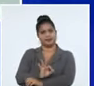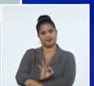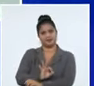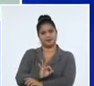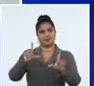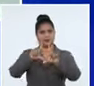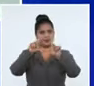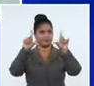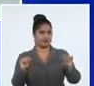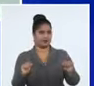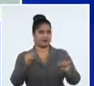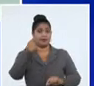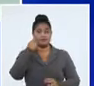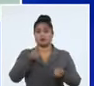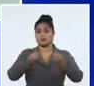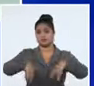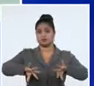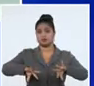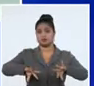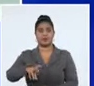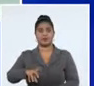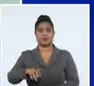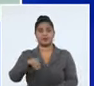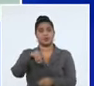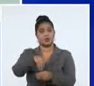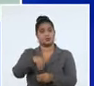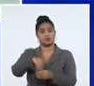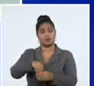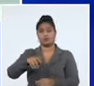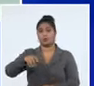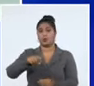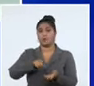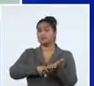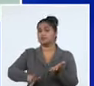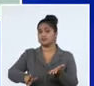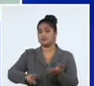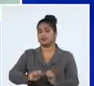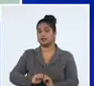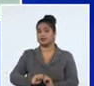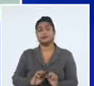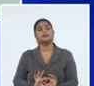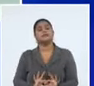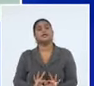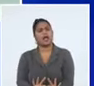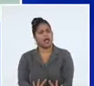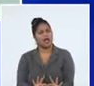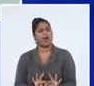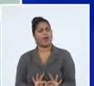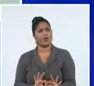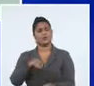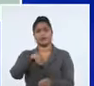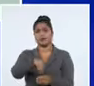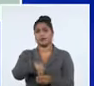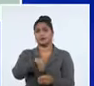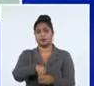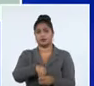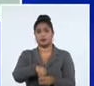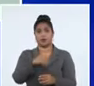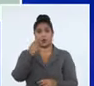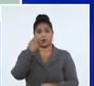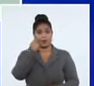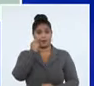de Pinar del Río, una de las provincias que mantiene una tasa más elevada. Ahí tienen la curva